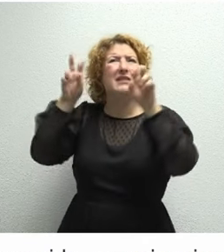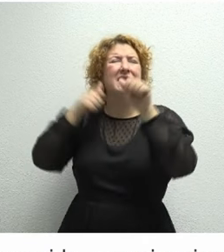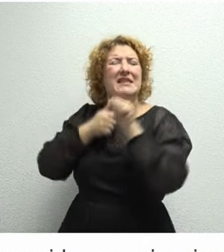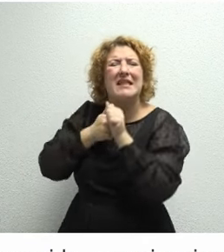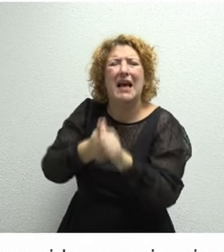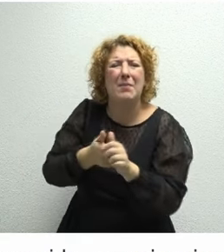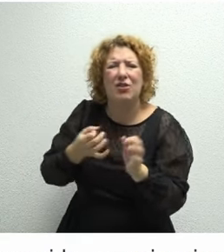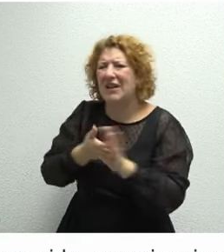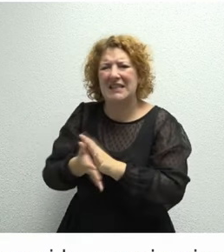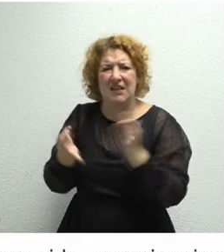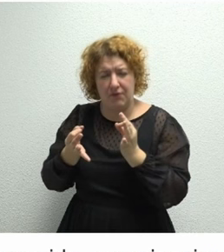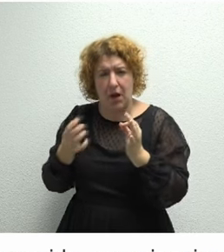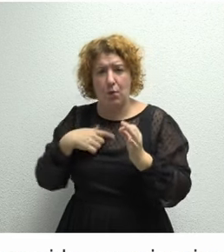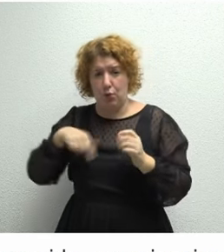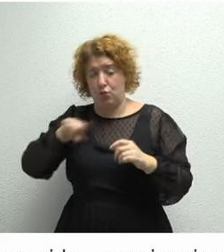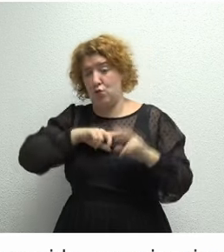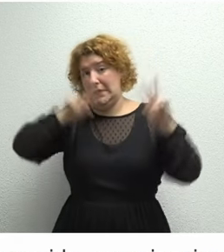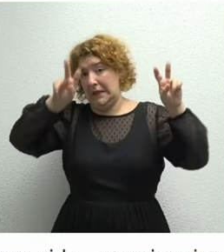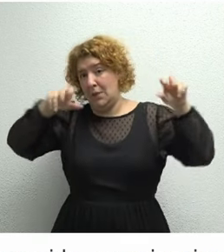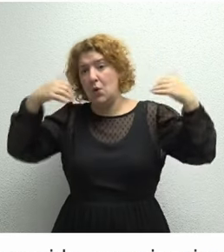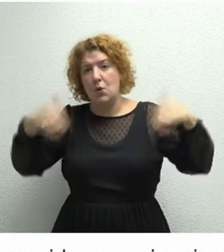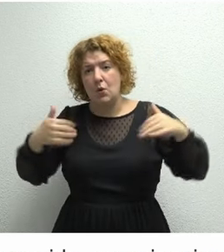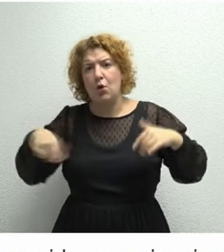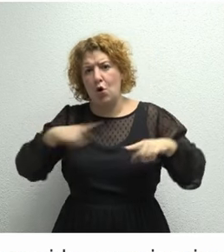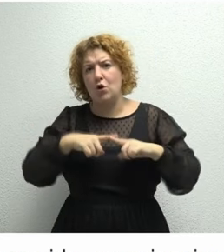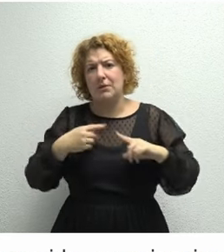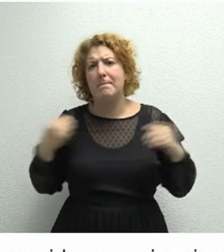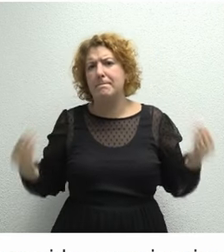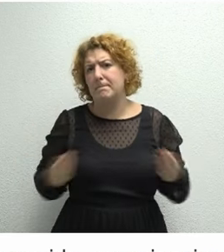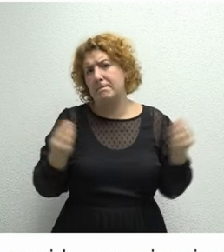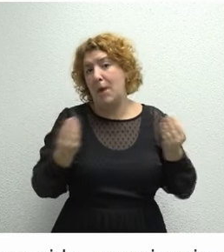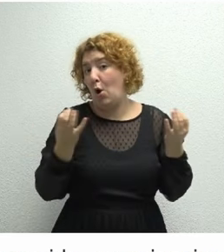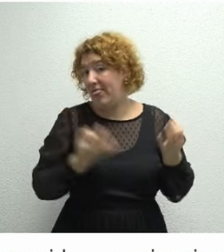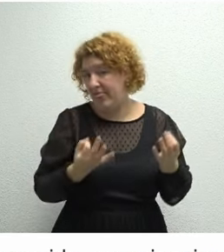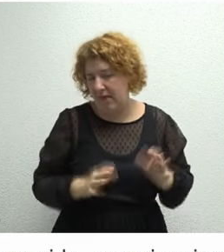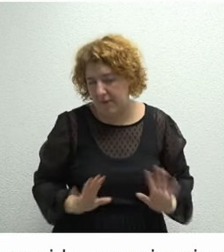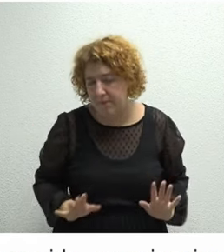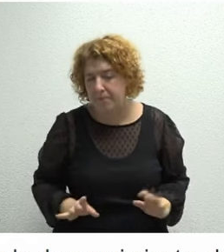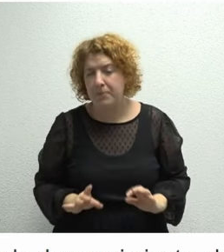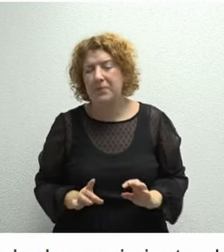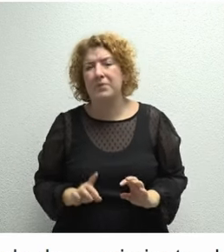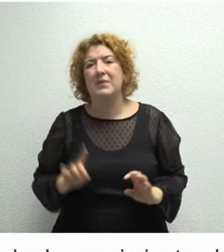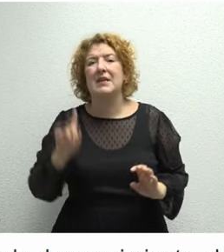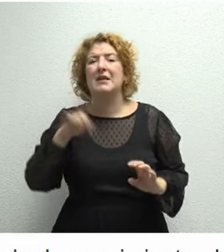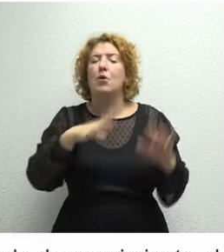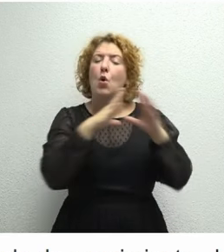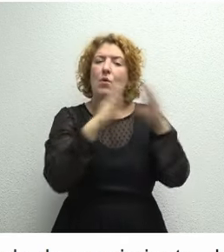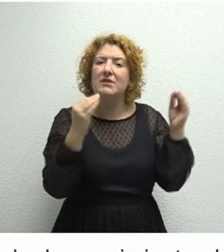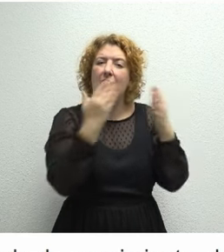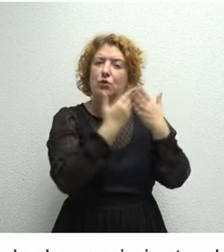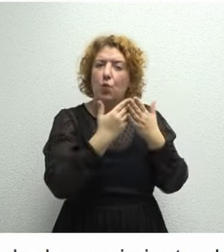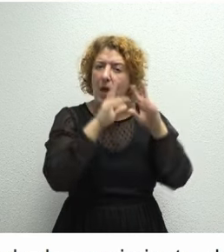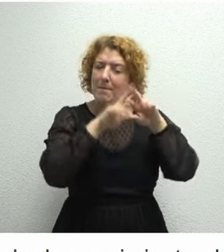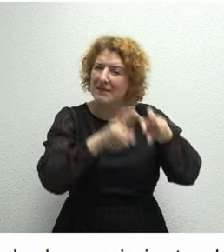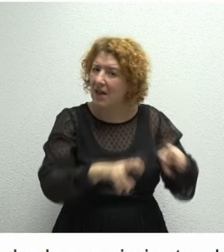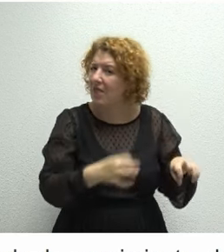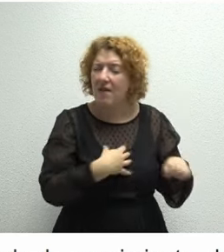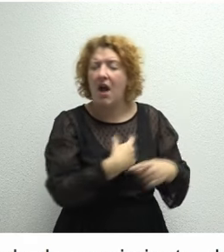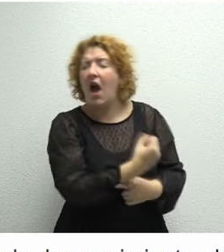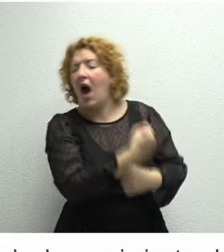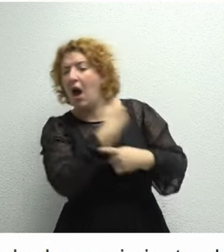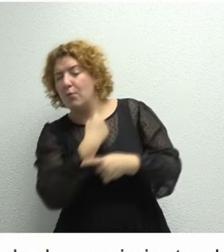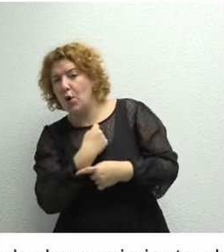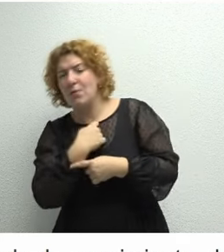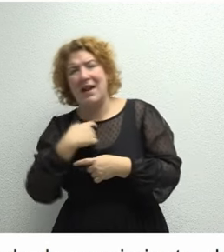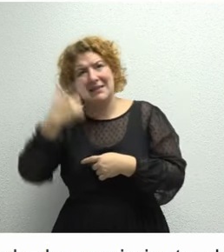podríamos hablar mucho no que yo creo que ahí tenemos muchas cosas que mejorar no Y la toda la parte de la Universidad del estudio la investigación nos tiene que ayudar a saber